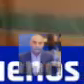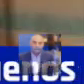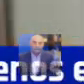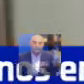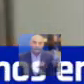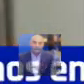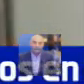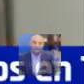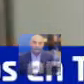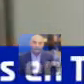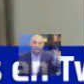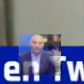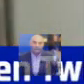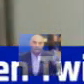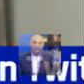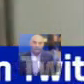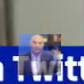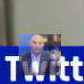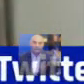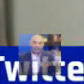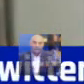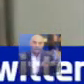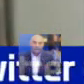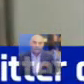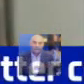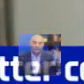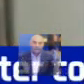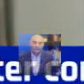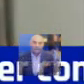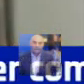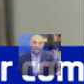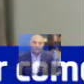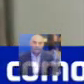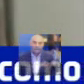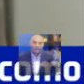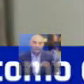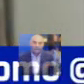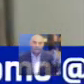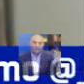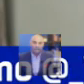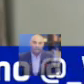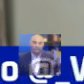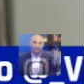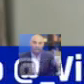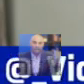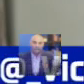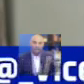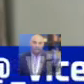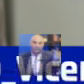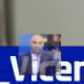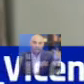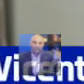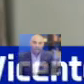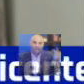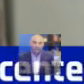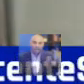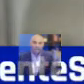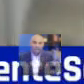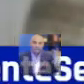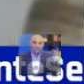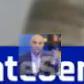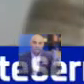comunicación. Sí existió, pero no era mío, era de Fernando García Ramírez, etcétera. Toda esa historia que